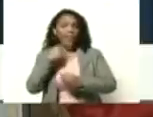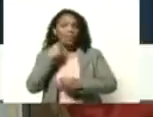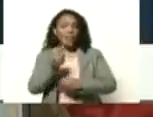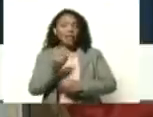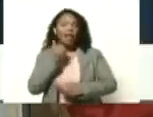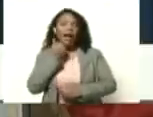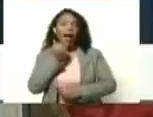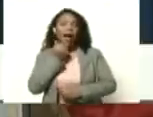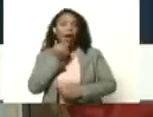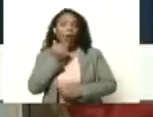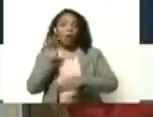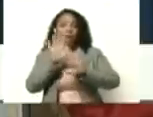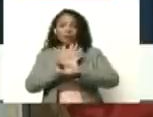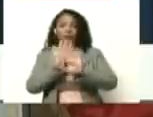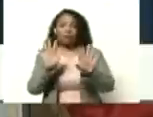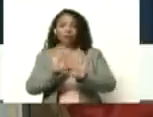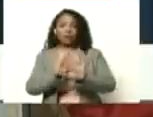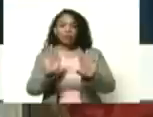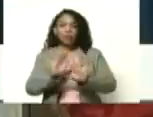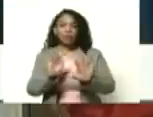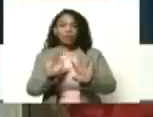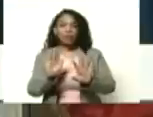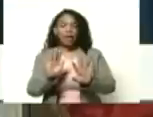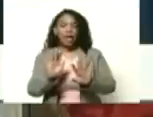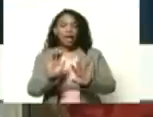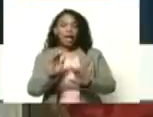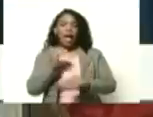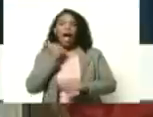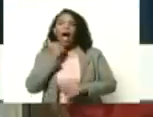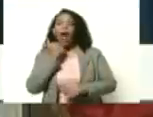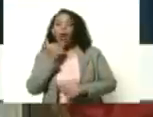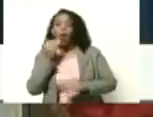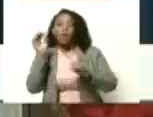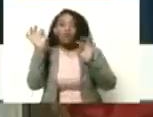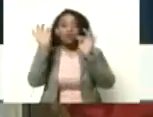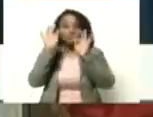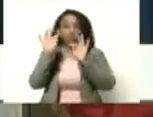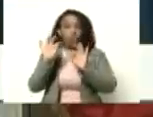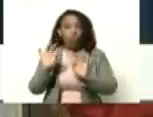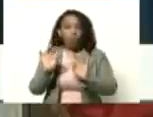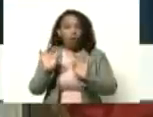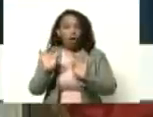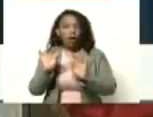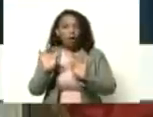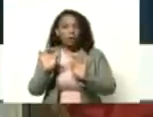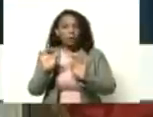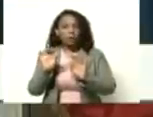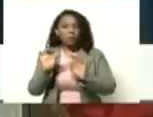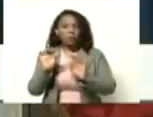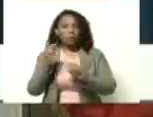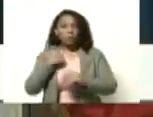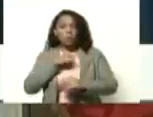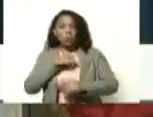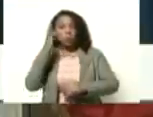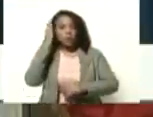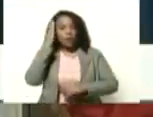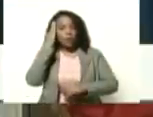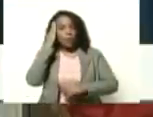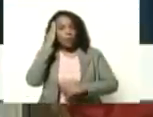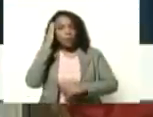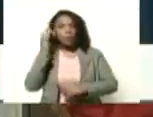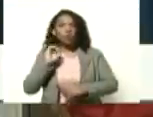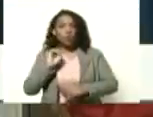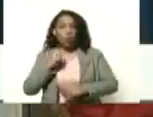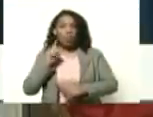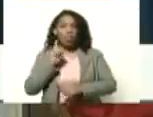que ya de alguna manera conocíamos debo decirlo si